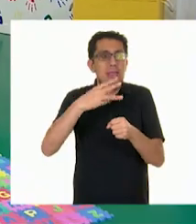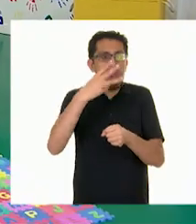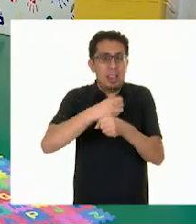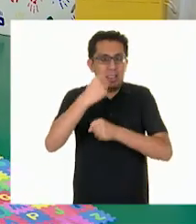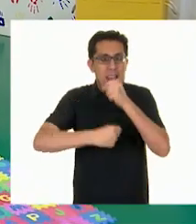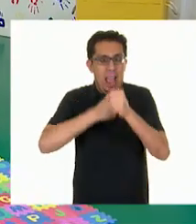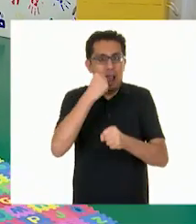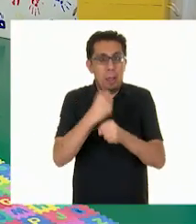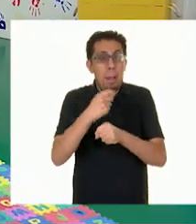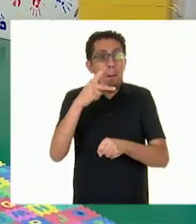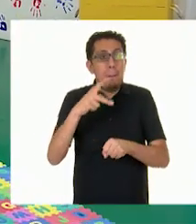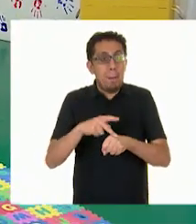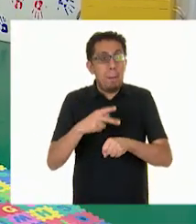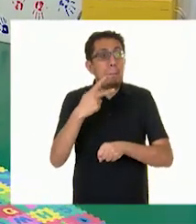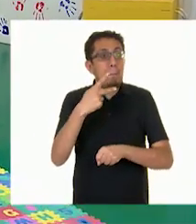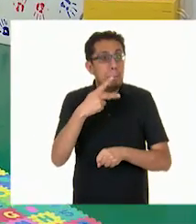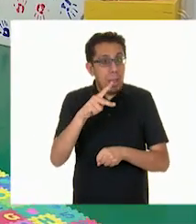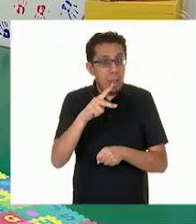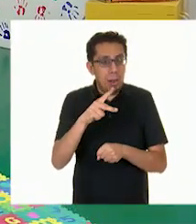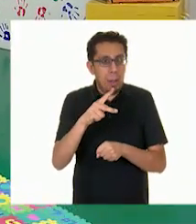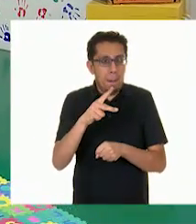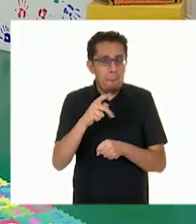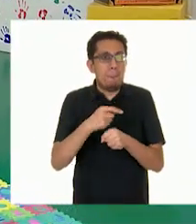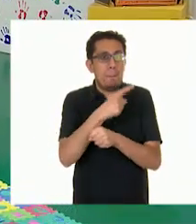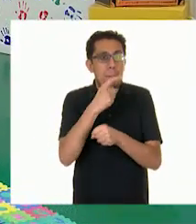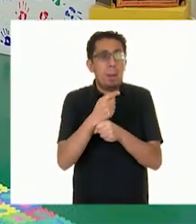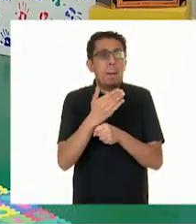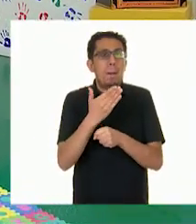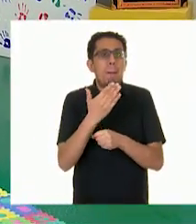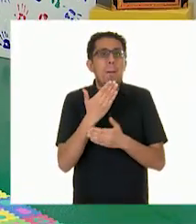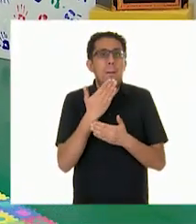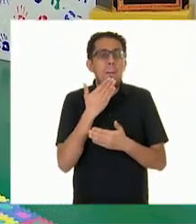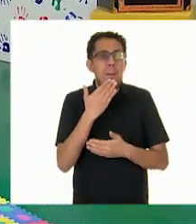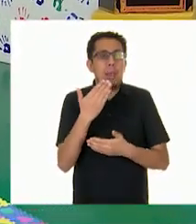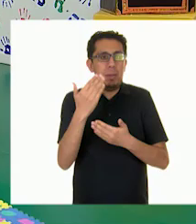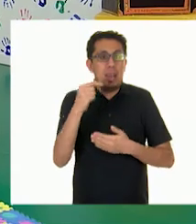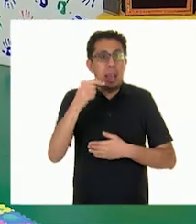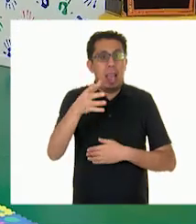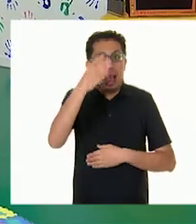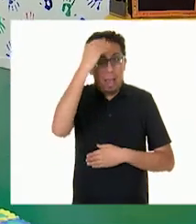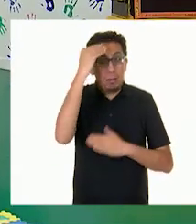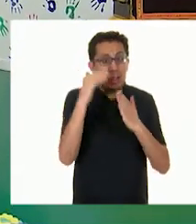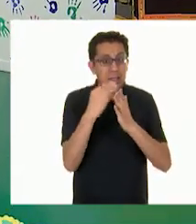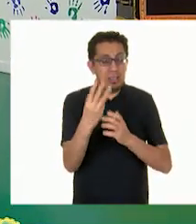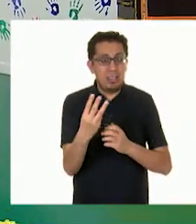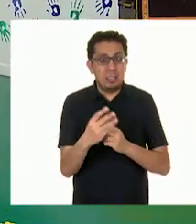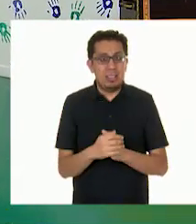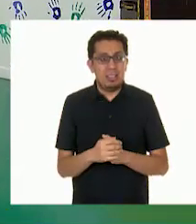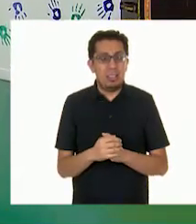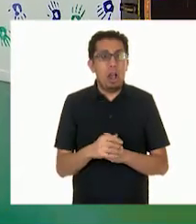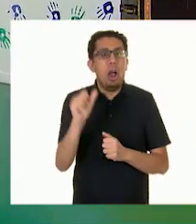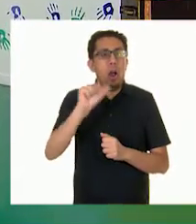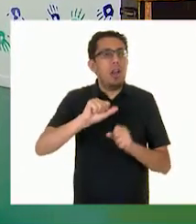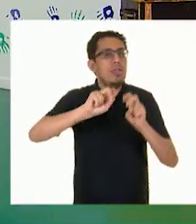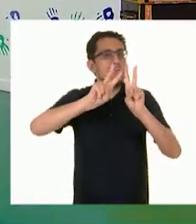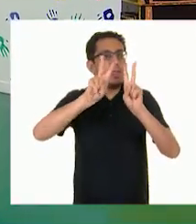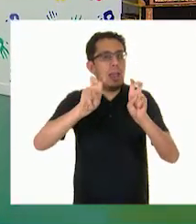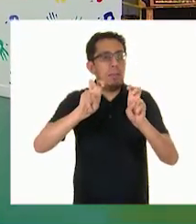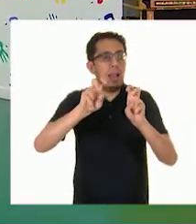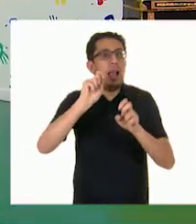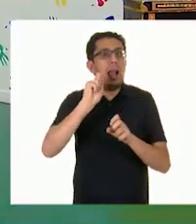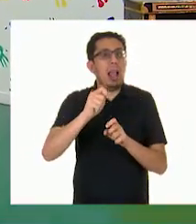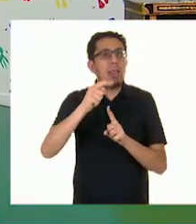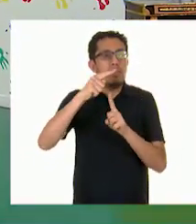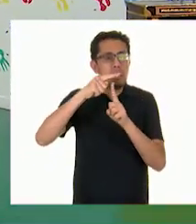primaria, pero es que antes lo primero, bienvenidos a Aprende en Casa 3. Eso. Bueno, el tema del día de hoy es más allá